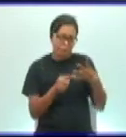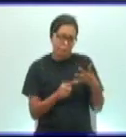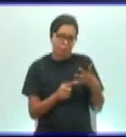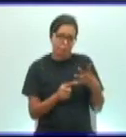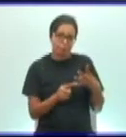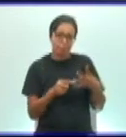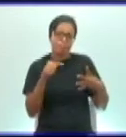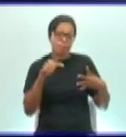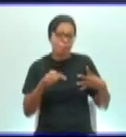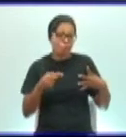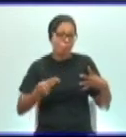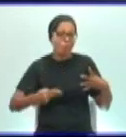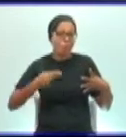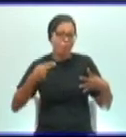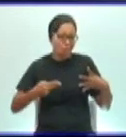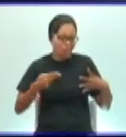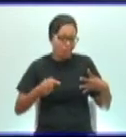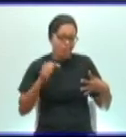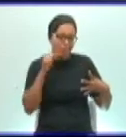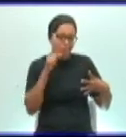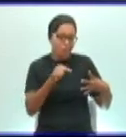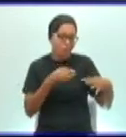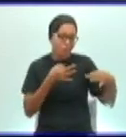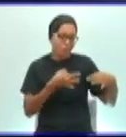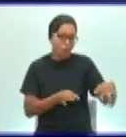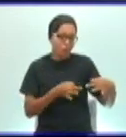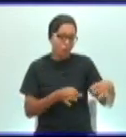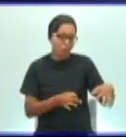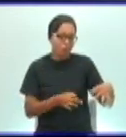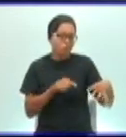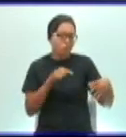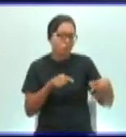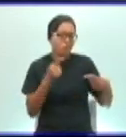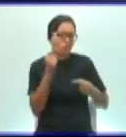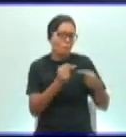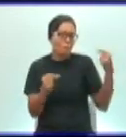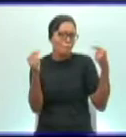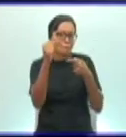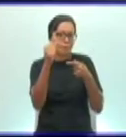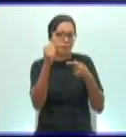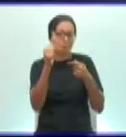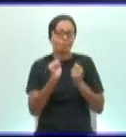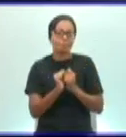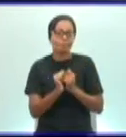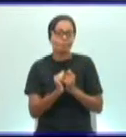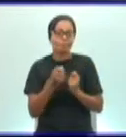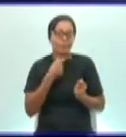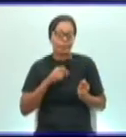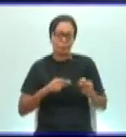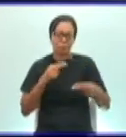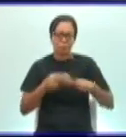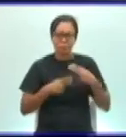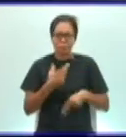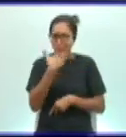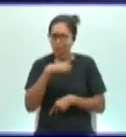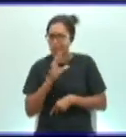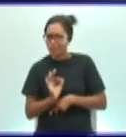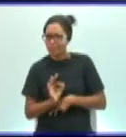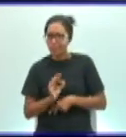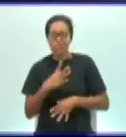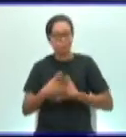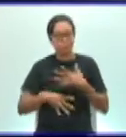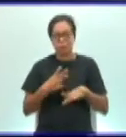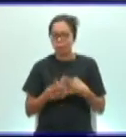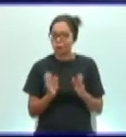tenemos que hacer a estos documentos que nosotros le damos un carácter de prioridad. Si lo hacemos así no vamos a tener problemas, porque además el documento